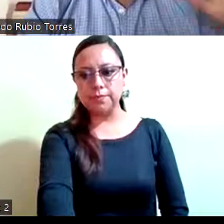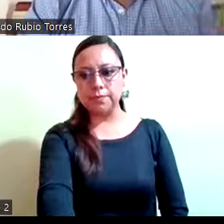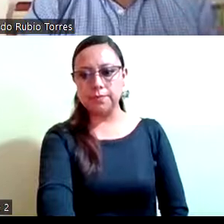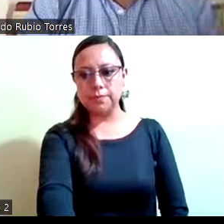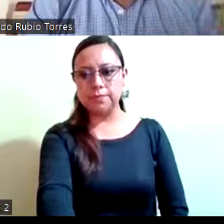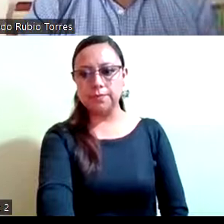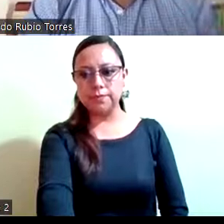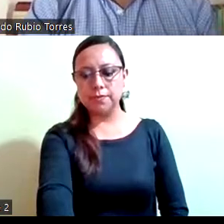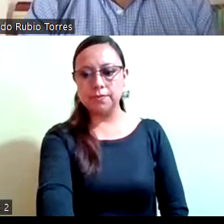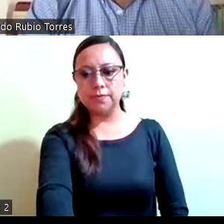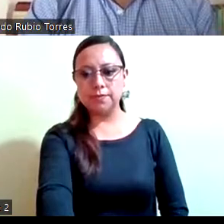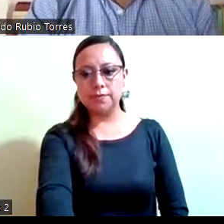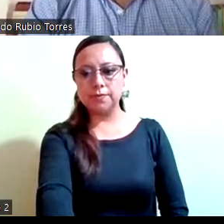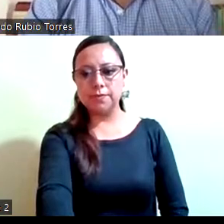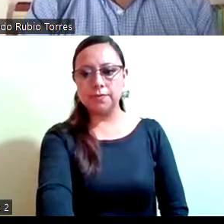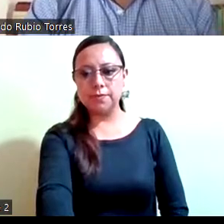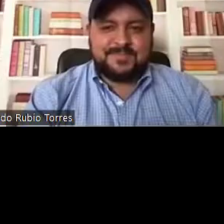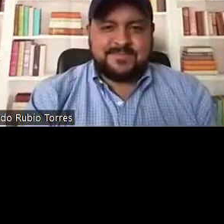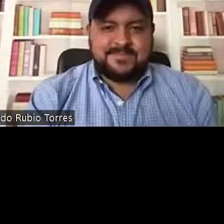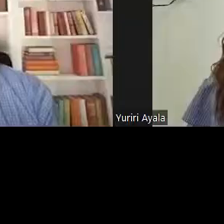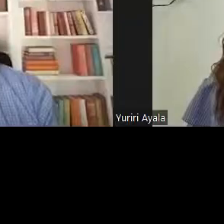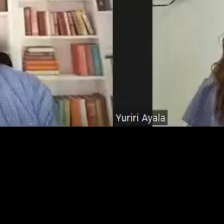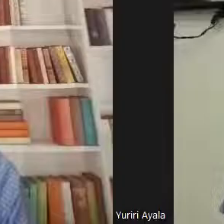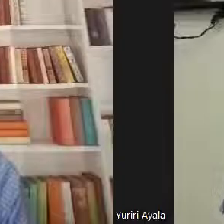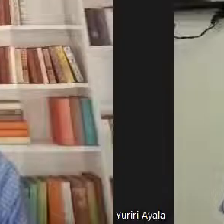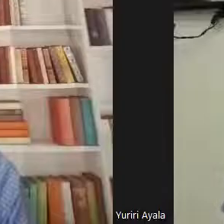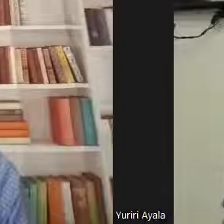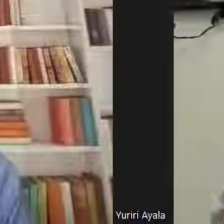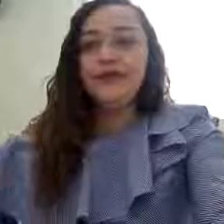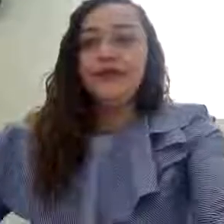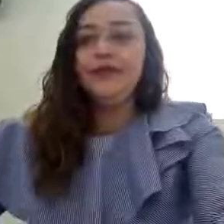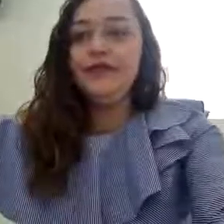Buen día. Hasta luego. Gracias, buen fin. Ay, nada más.